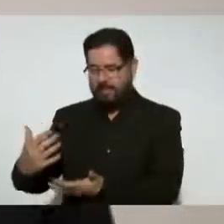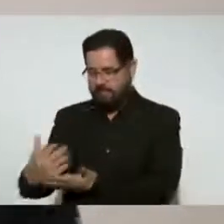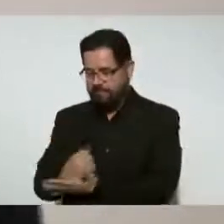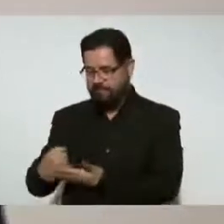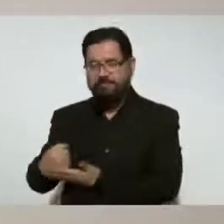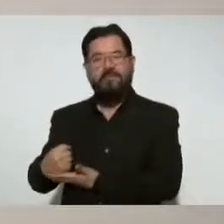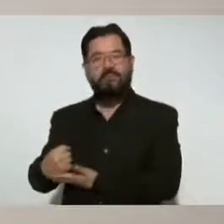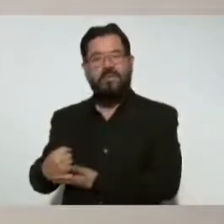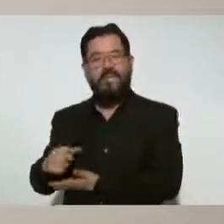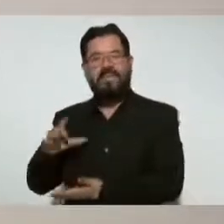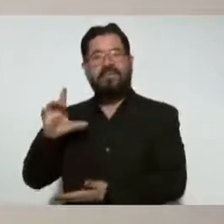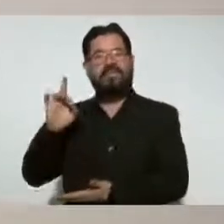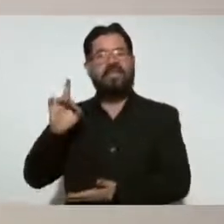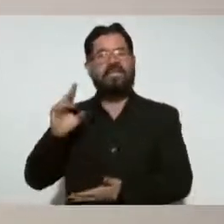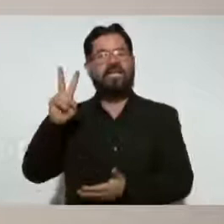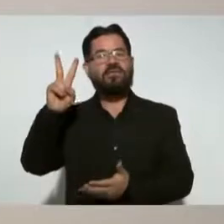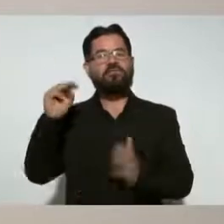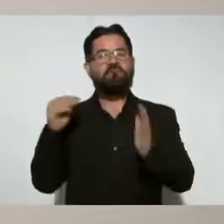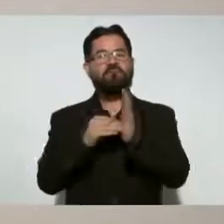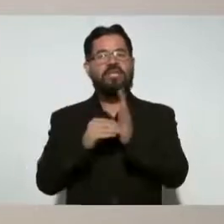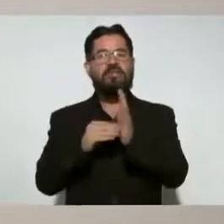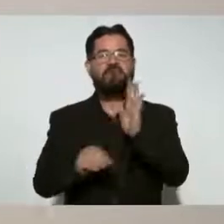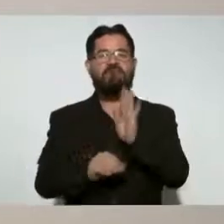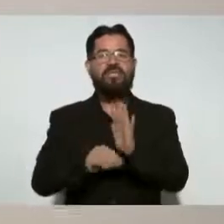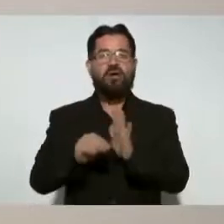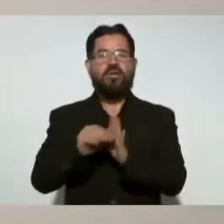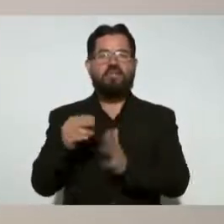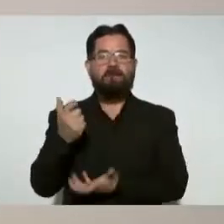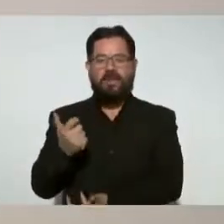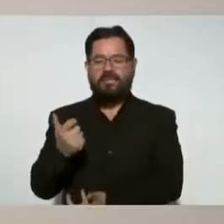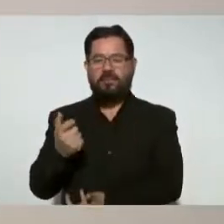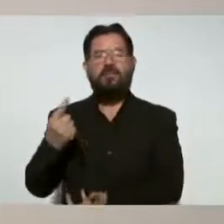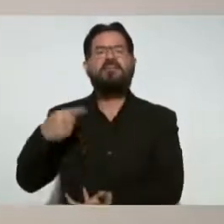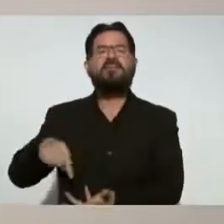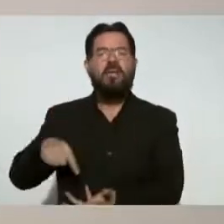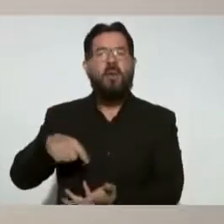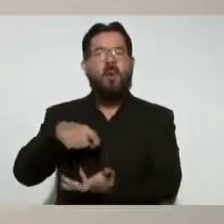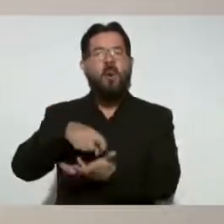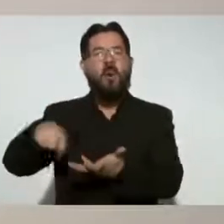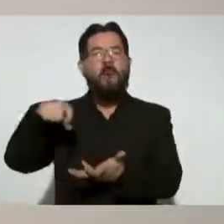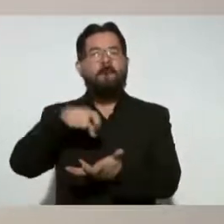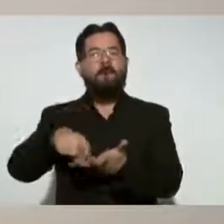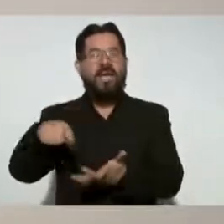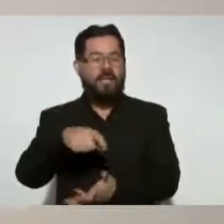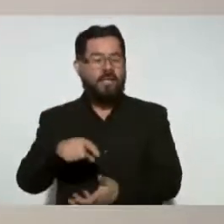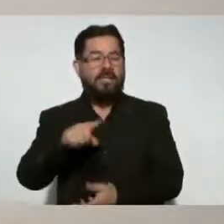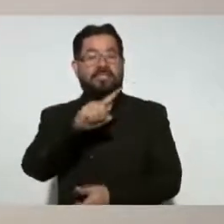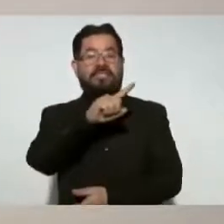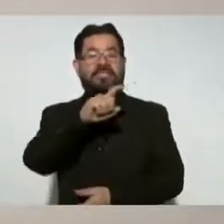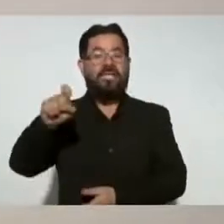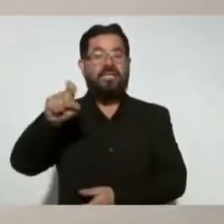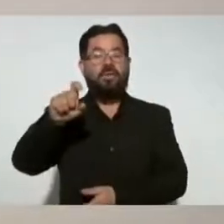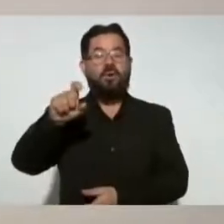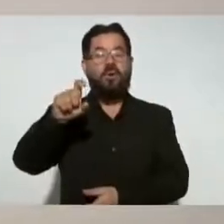mil millones de pesos para comprar más de